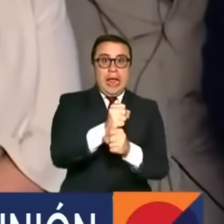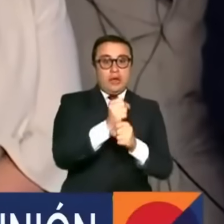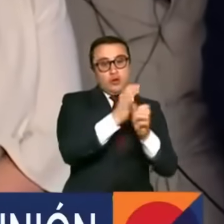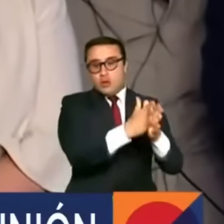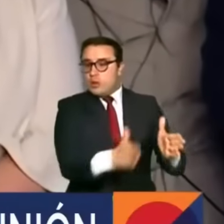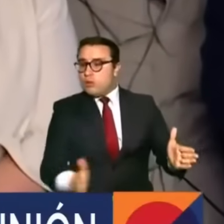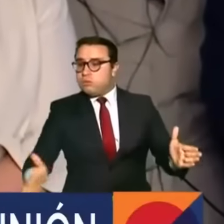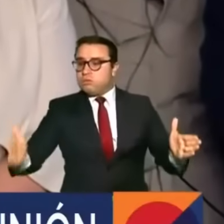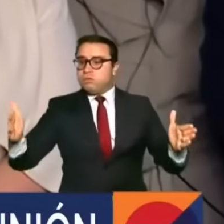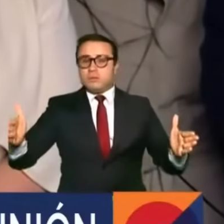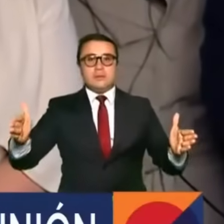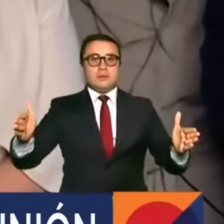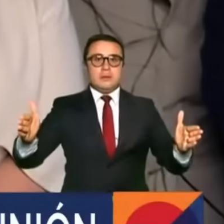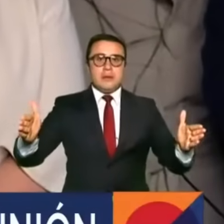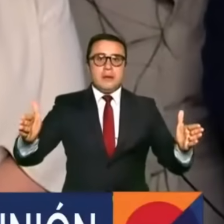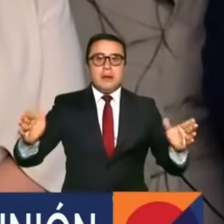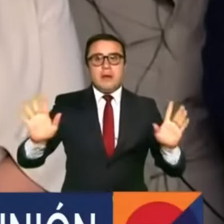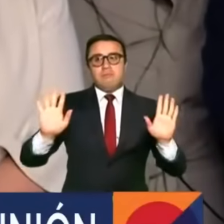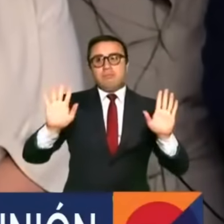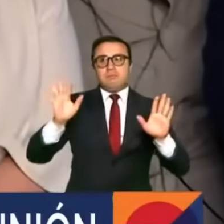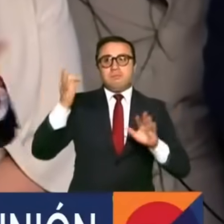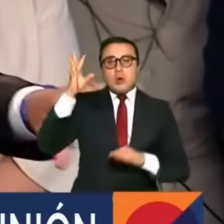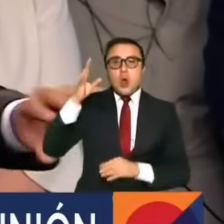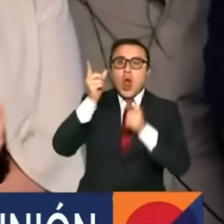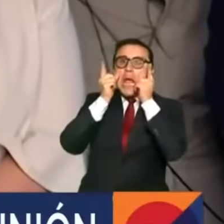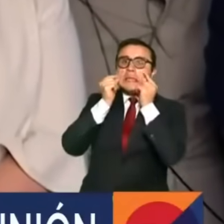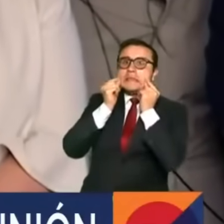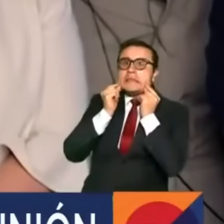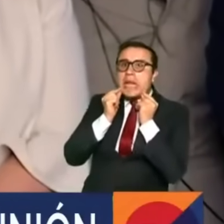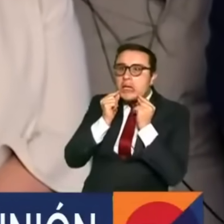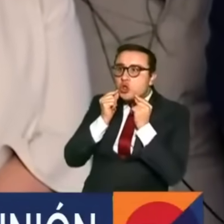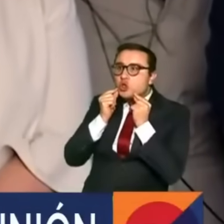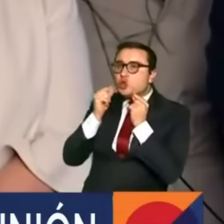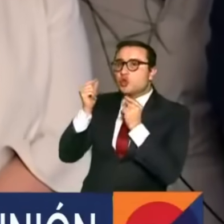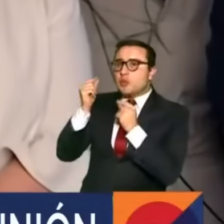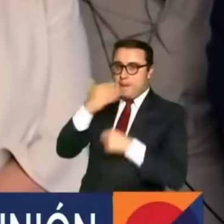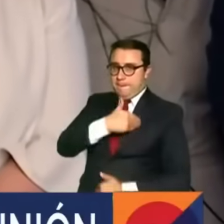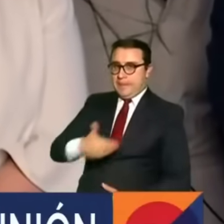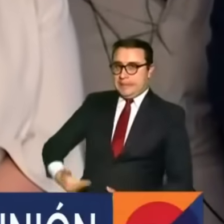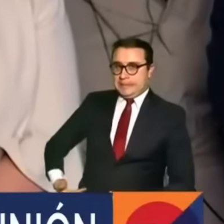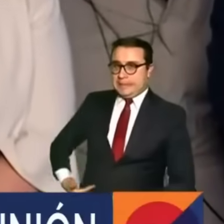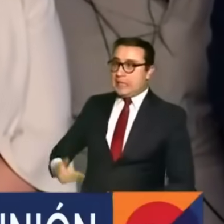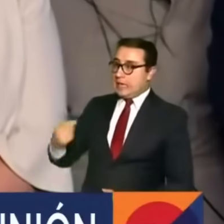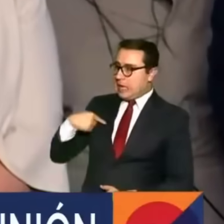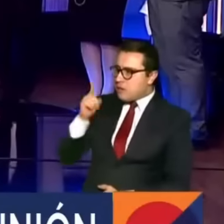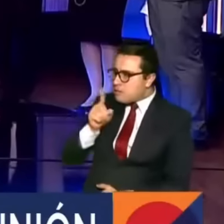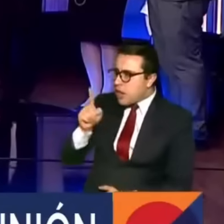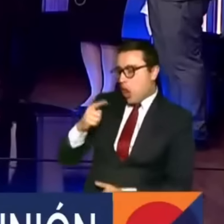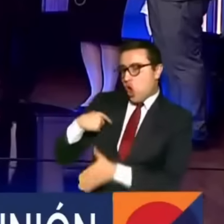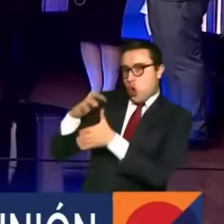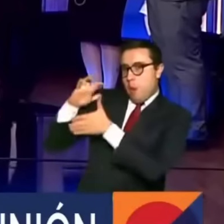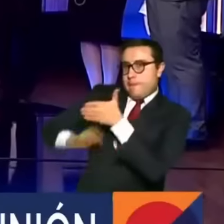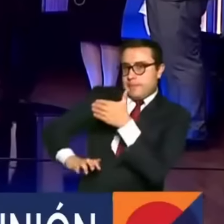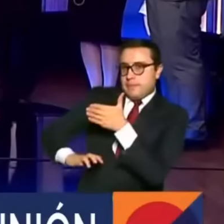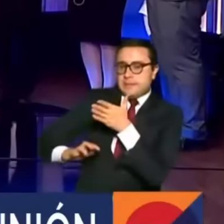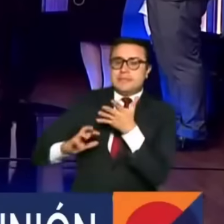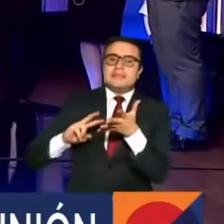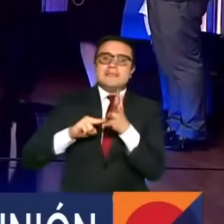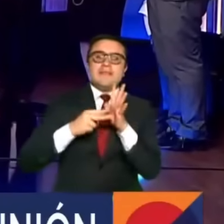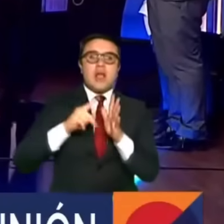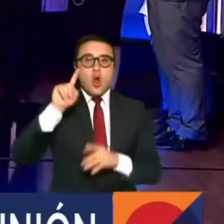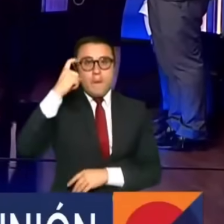magnánimo, los daños finales del presidente Santos y no los cuento, entonces son 3